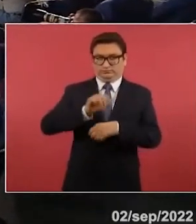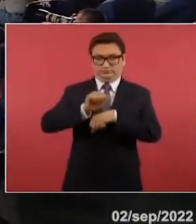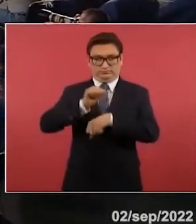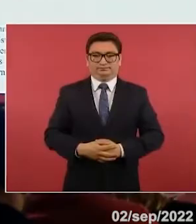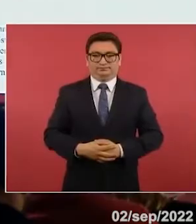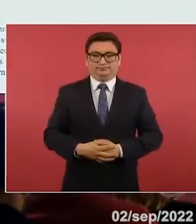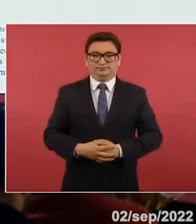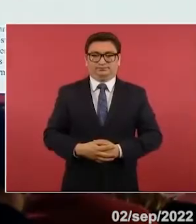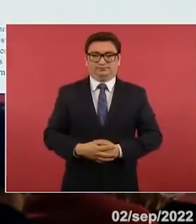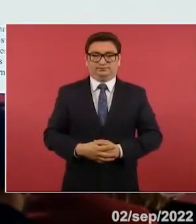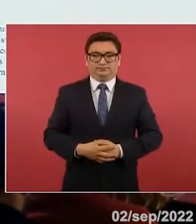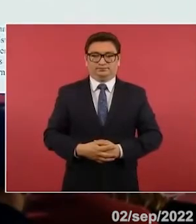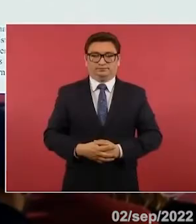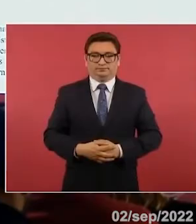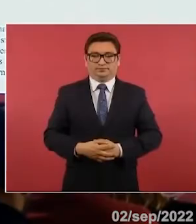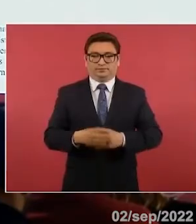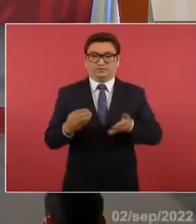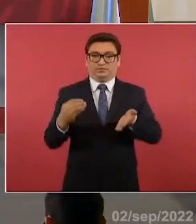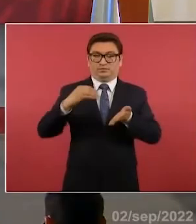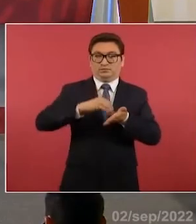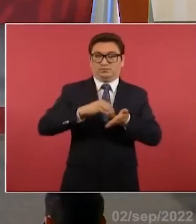Argentina, una posdata.